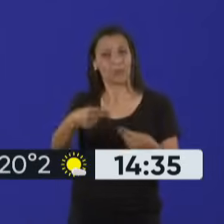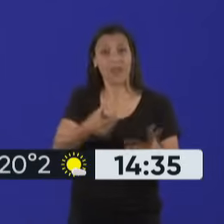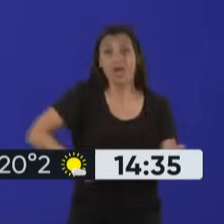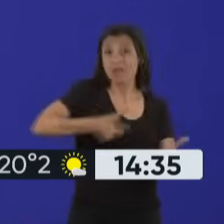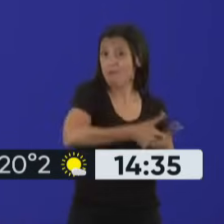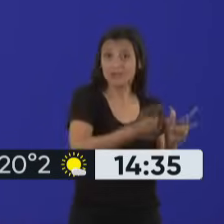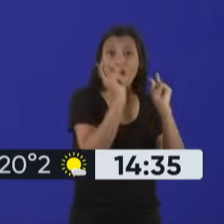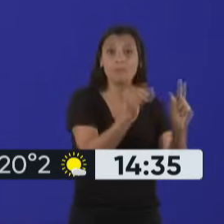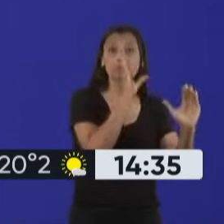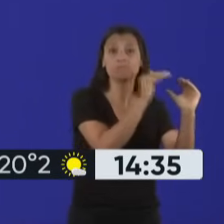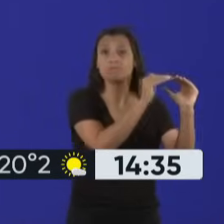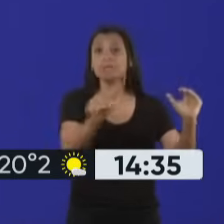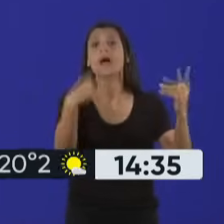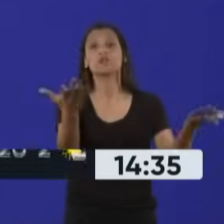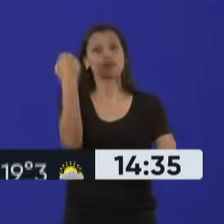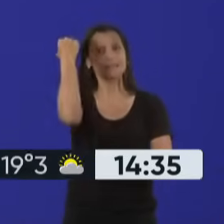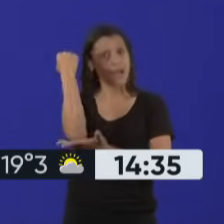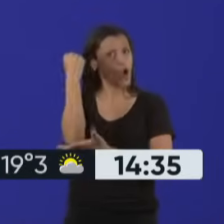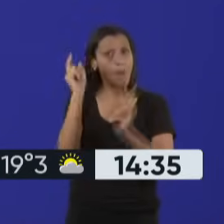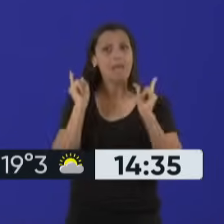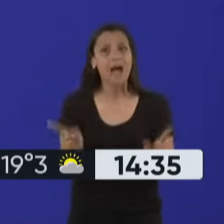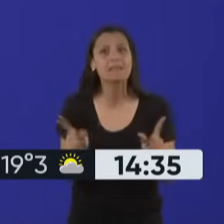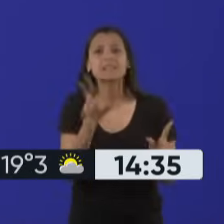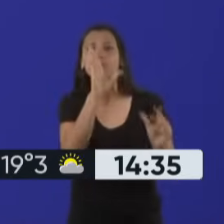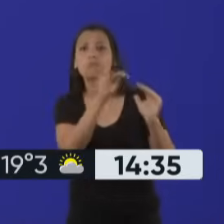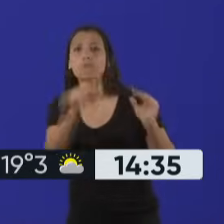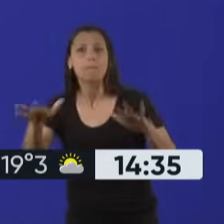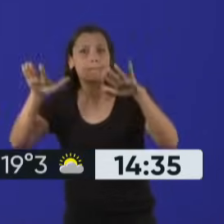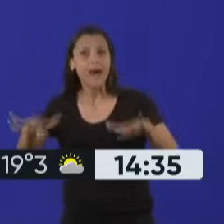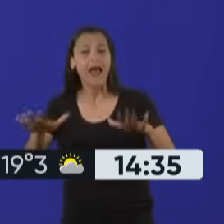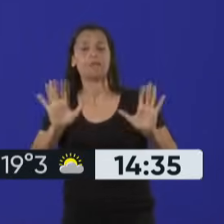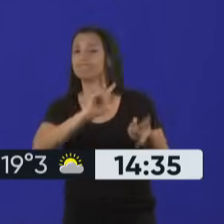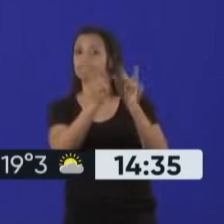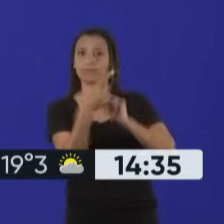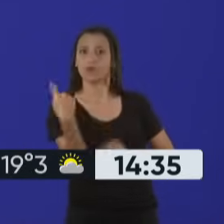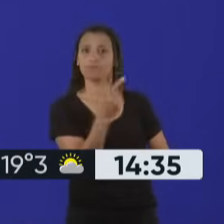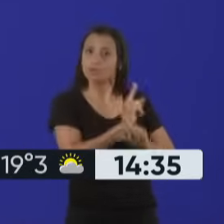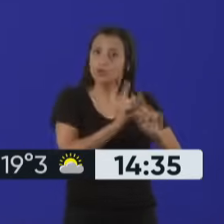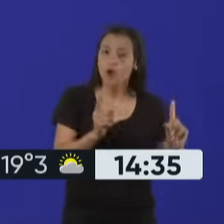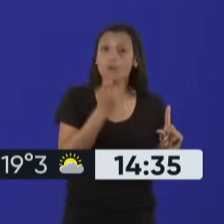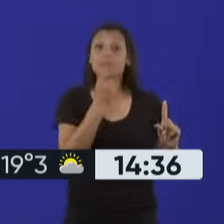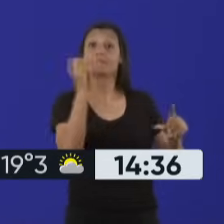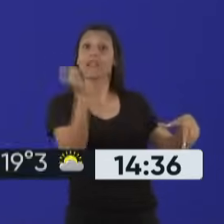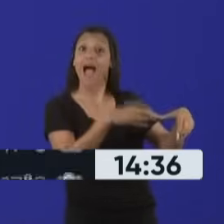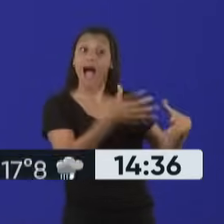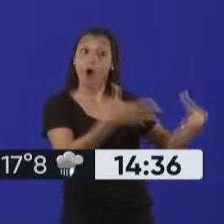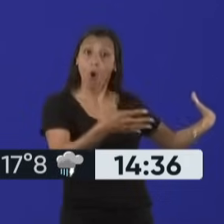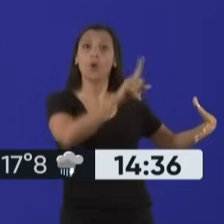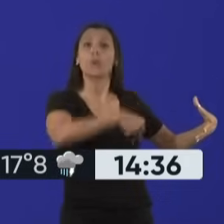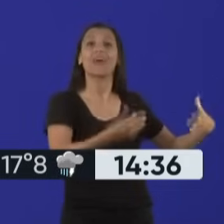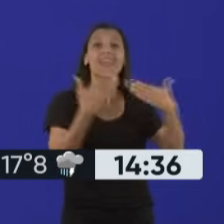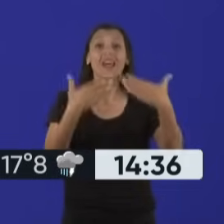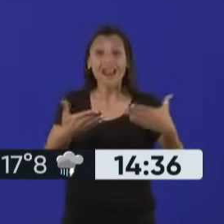y consecuentemente la economía se entraba en una recesión, nosotros considerábamos que si ese aumento de ahorro era por reducción del gasto